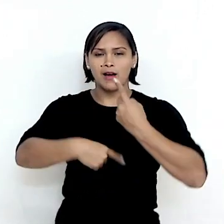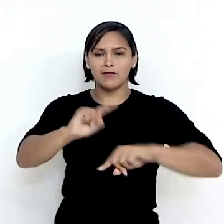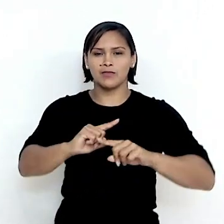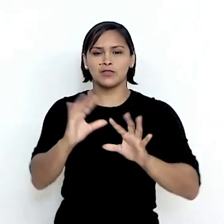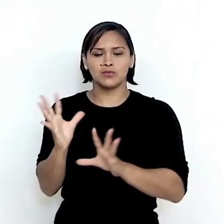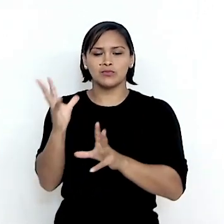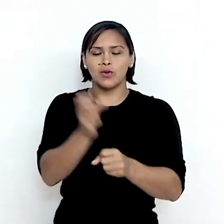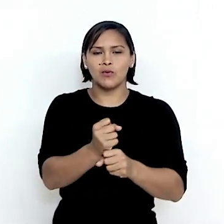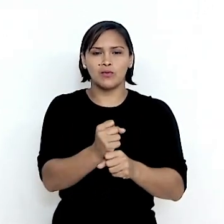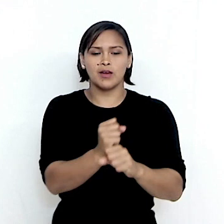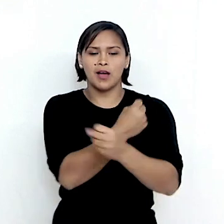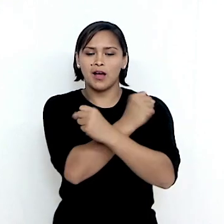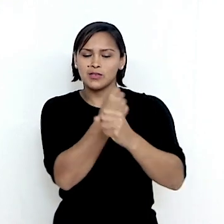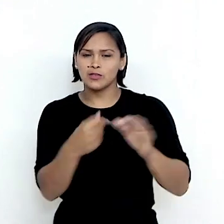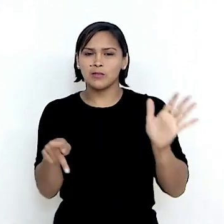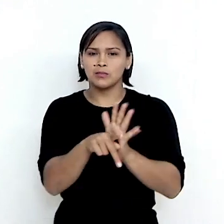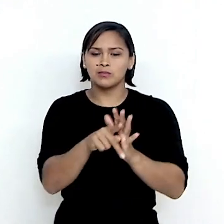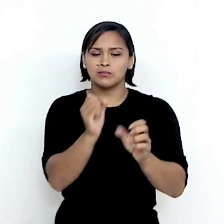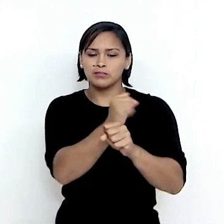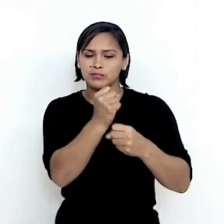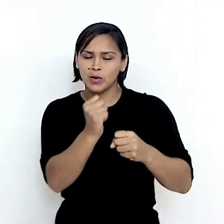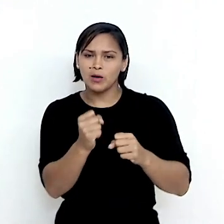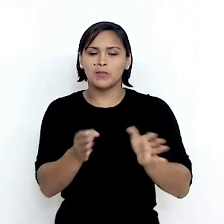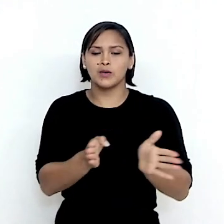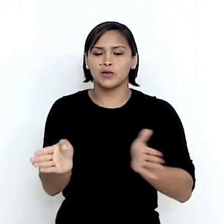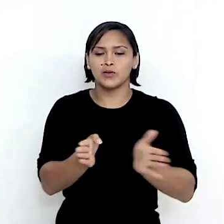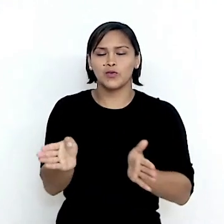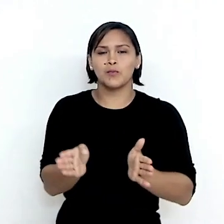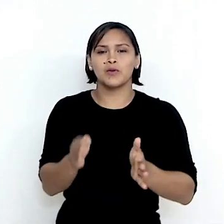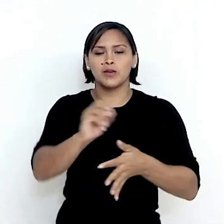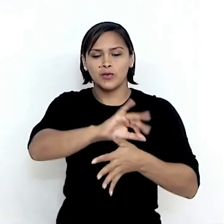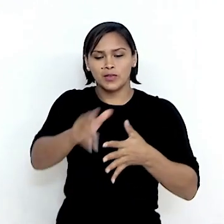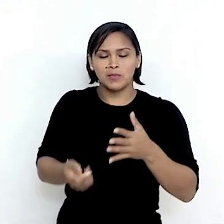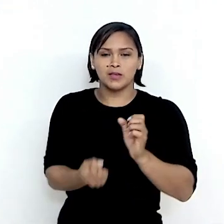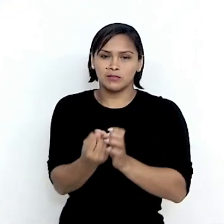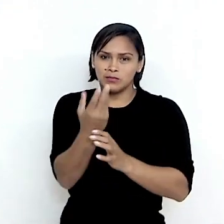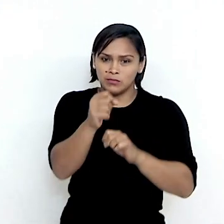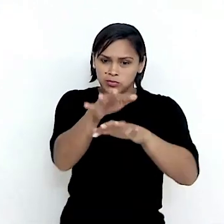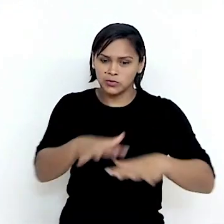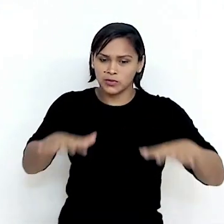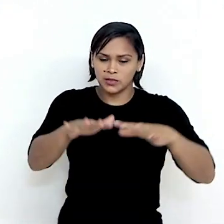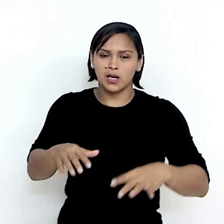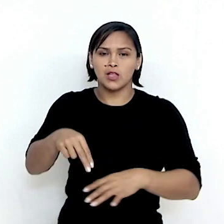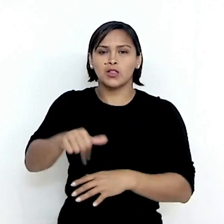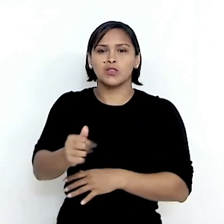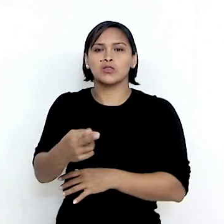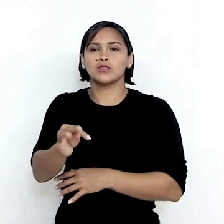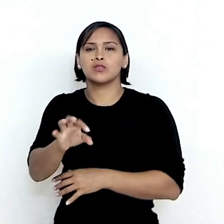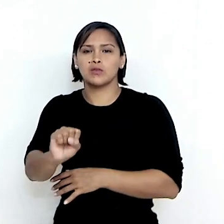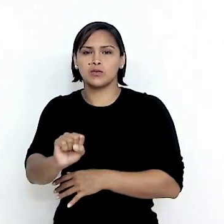desarrolladas a lo largo del corredor bioceánico Puerto Murtiño, puertos del norte de Chile. La construcción